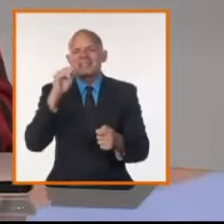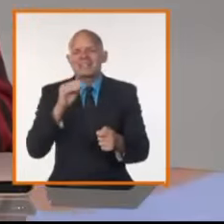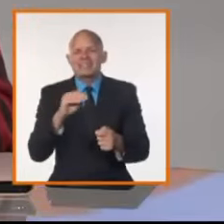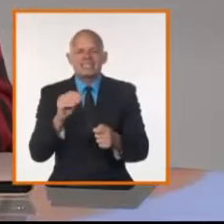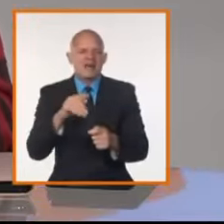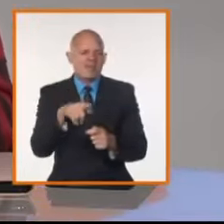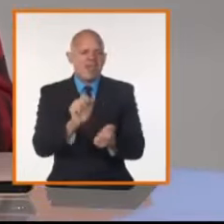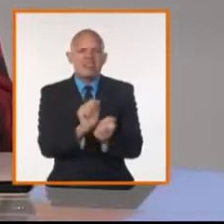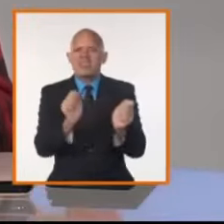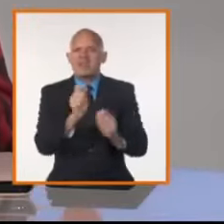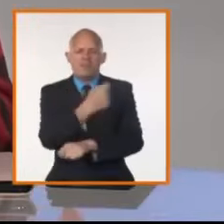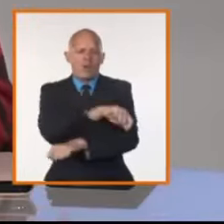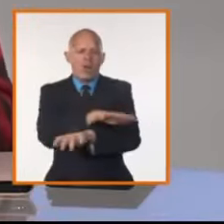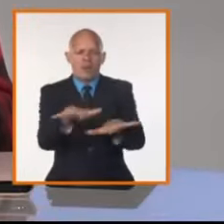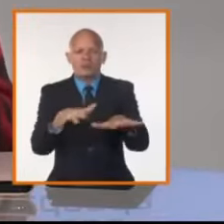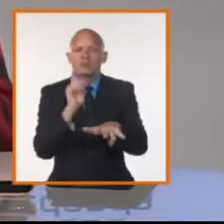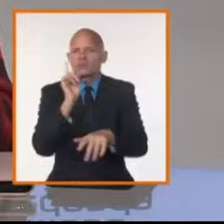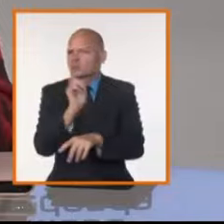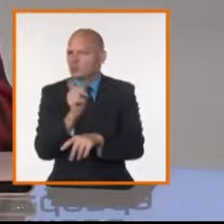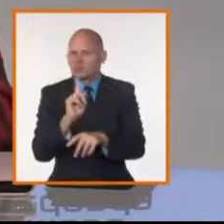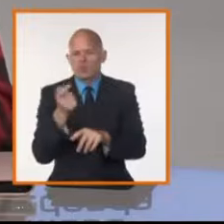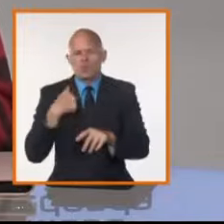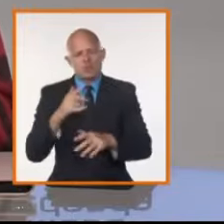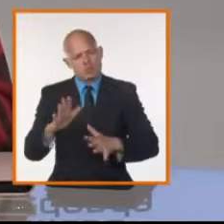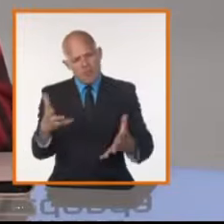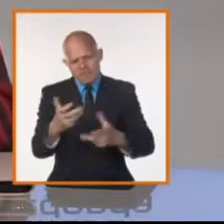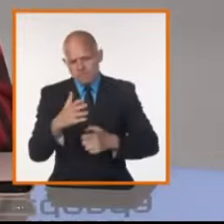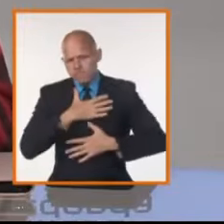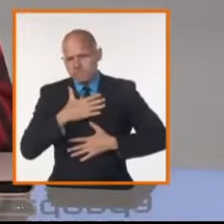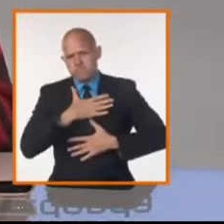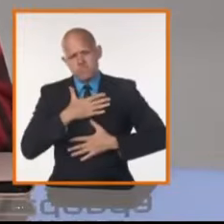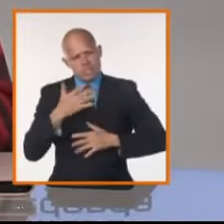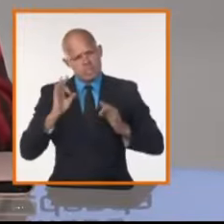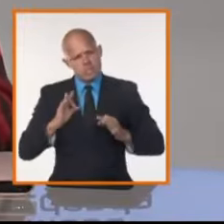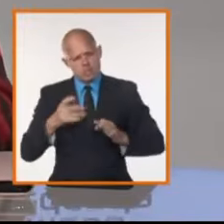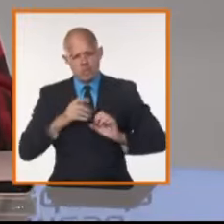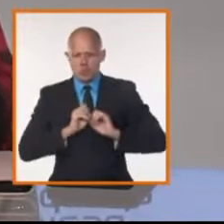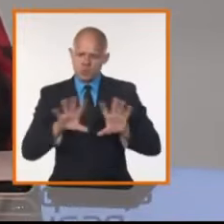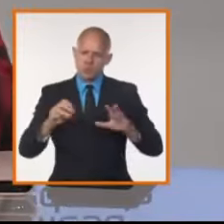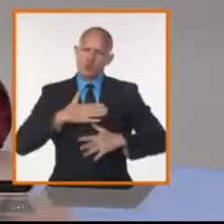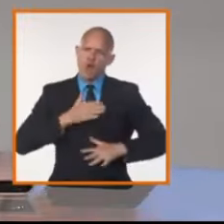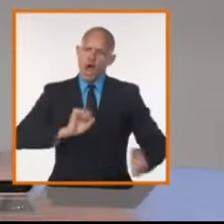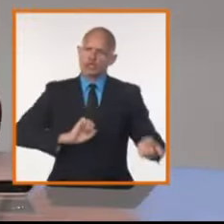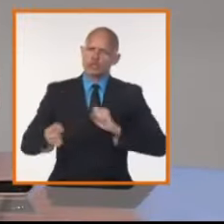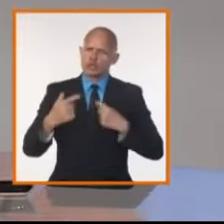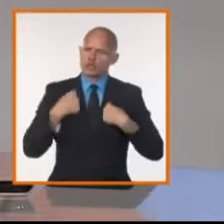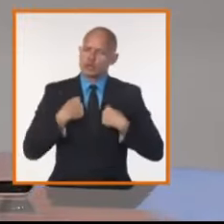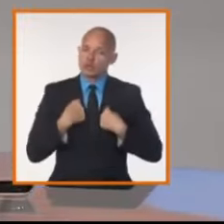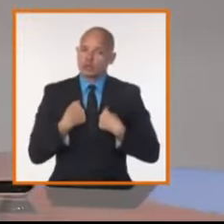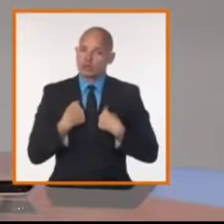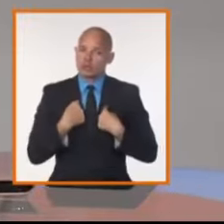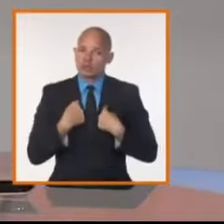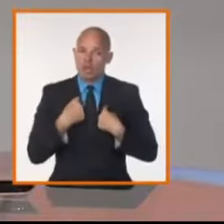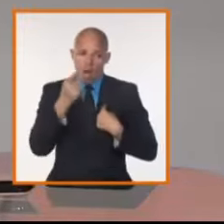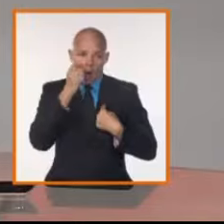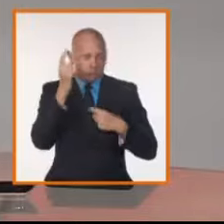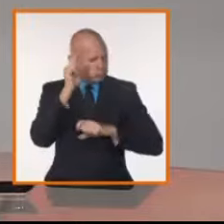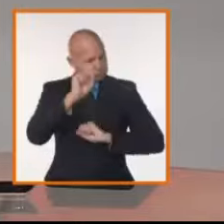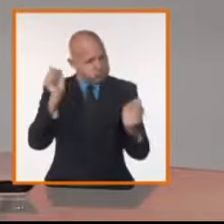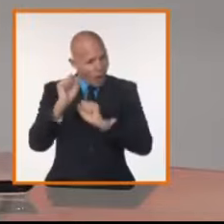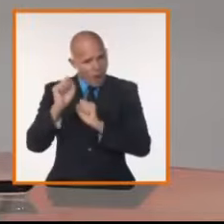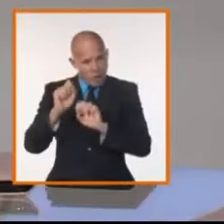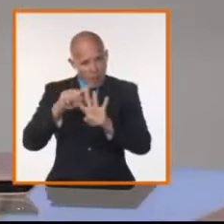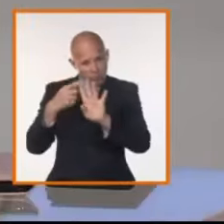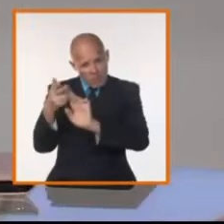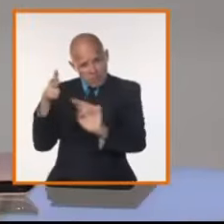del país pero la esencia como ya te decía es desde mi punto de vista una esencia política